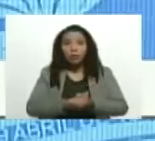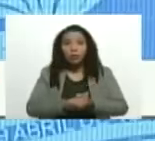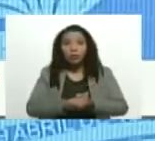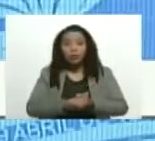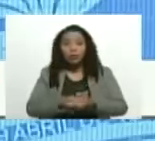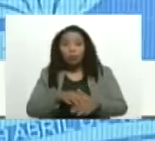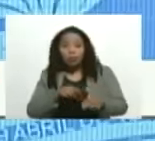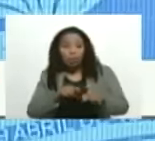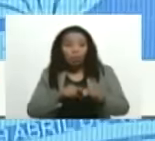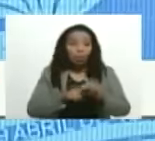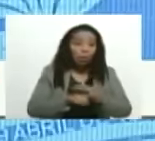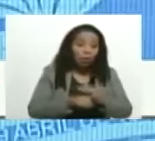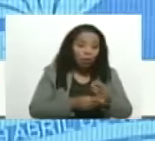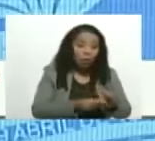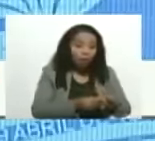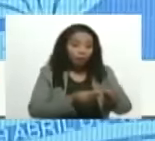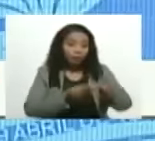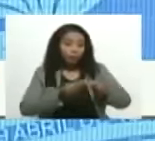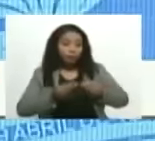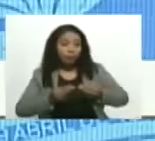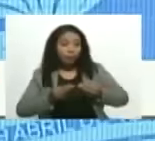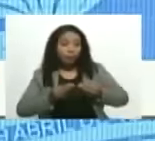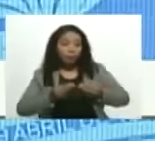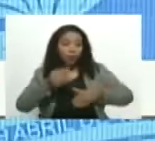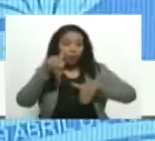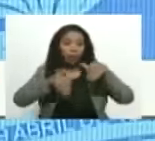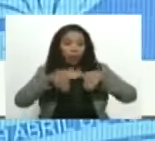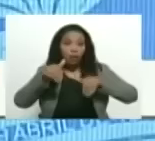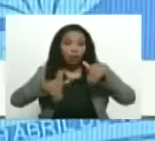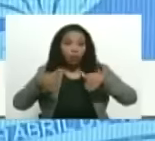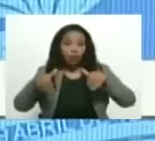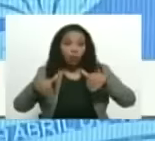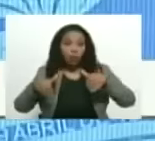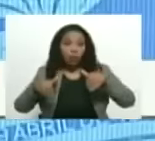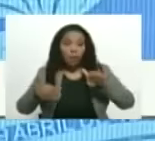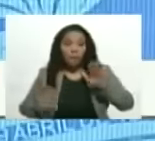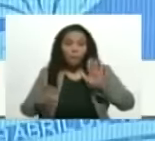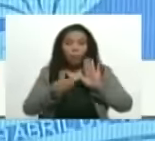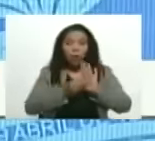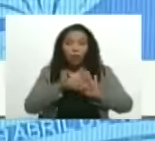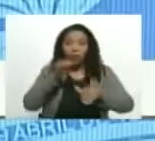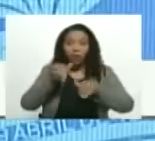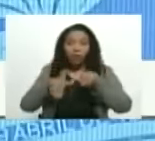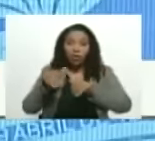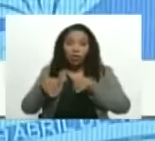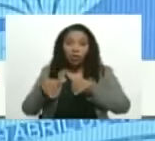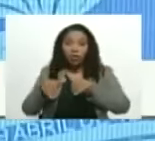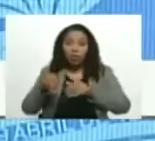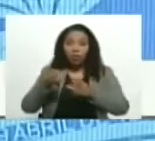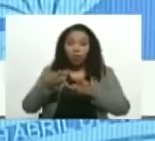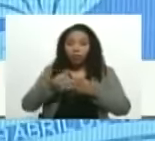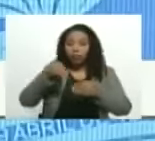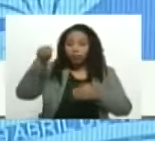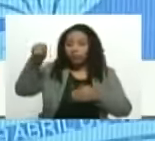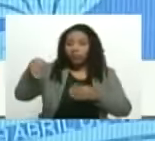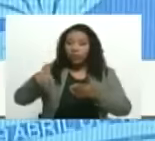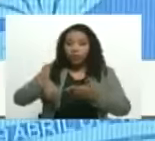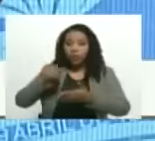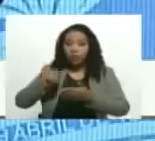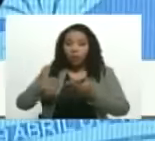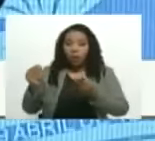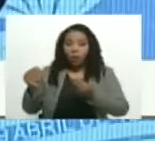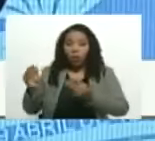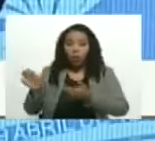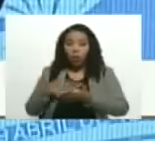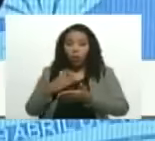entrar, recibir el supuesto boletín electoral, colocar el voto, depositarlo, firmar el cuaderno, porque